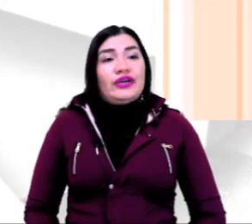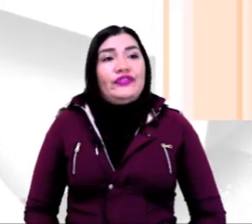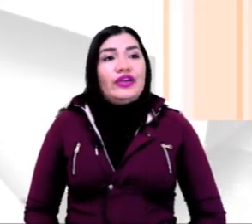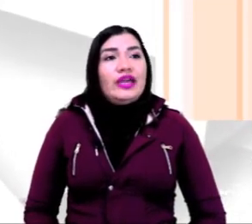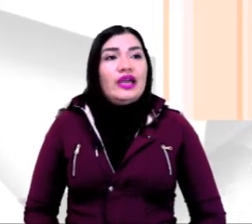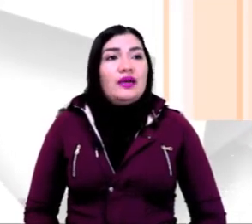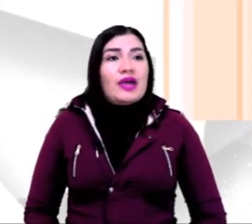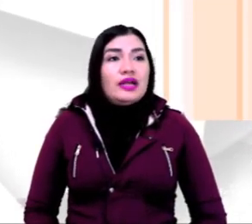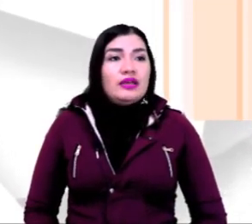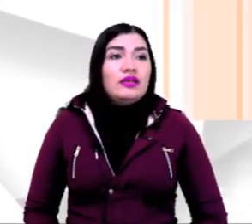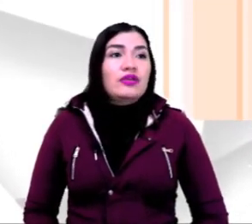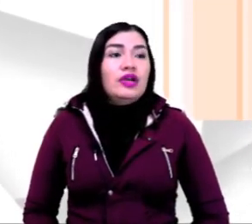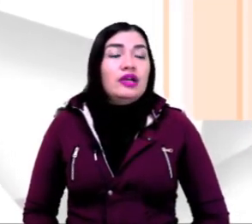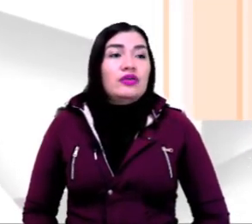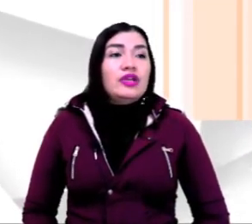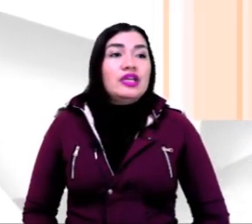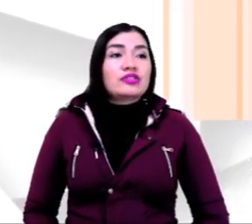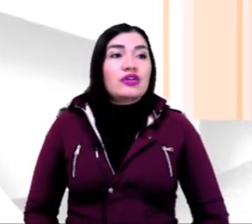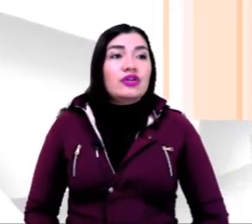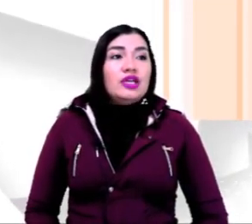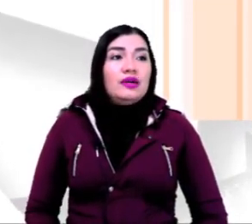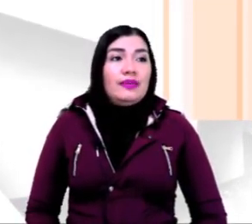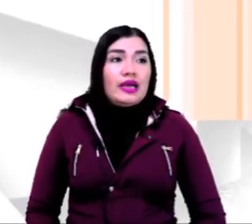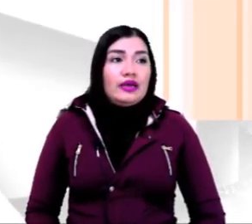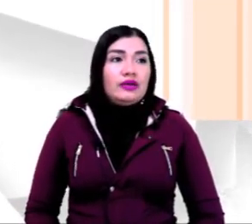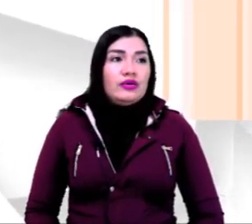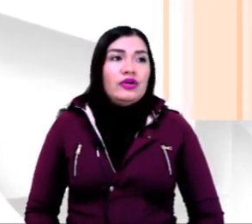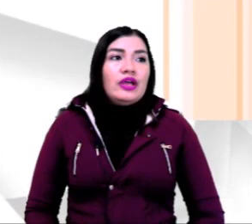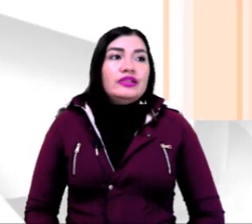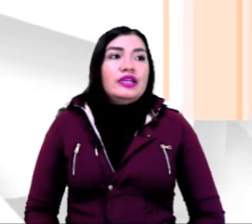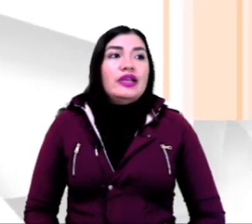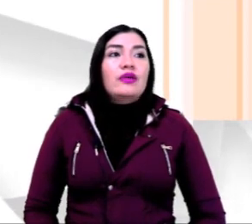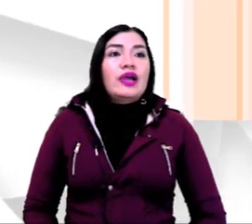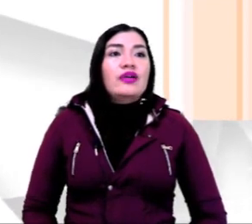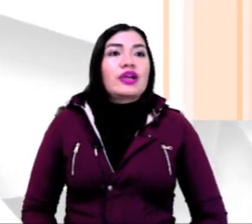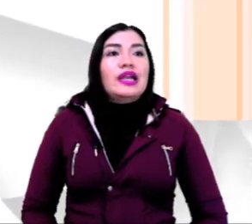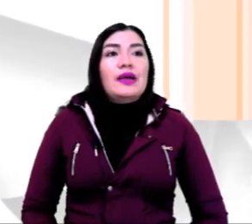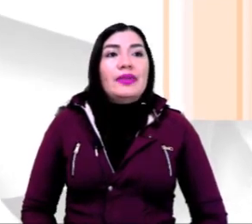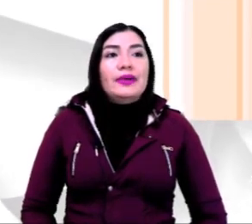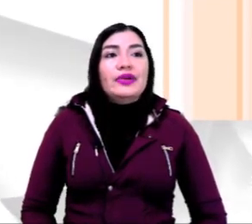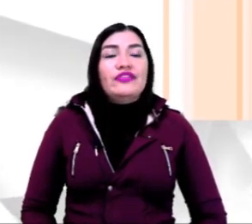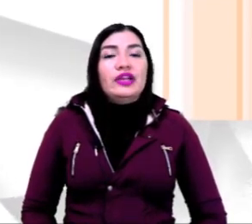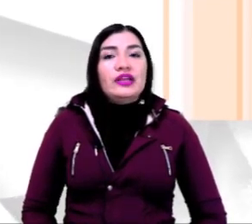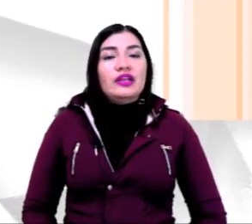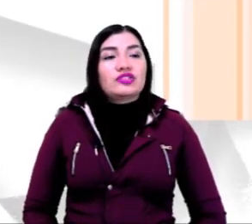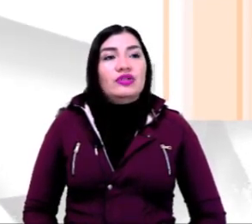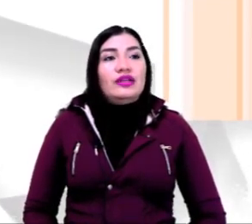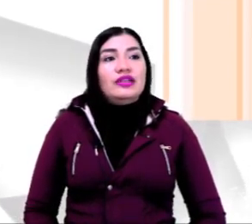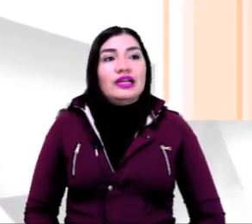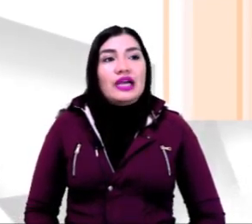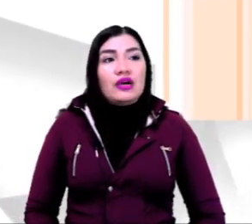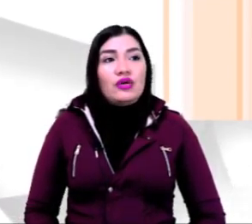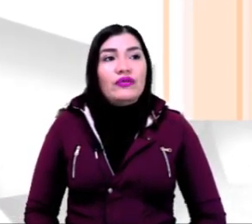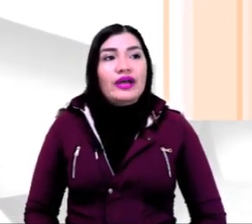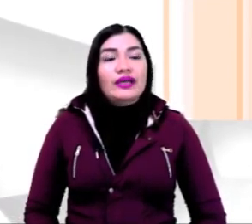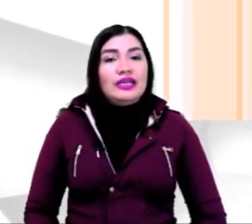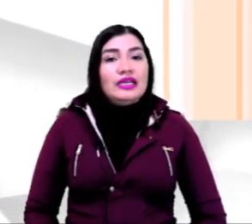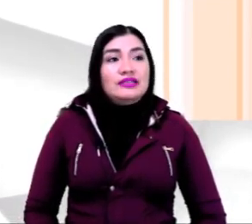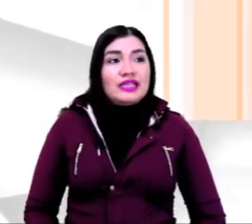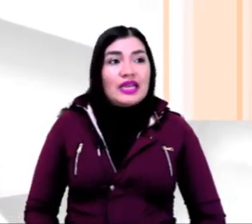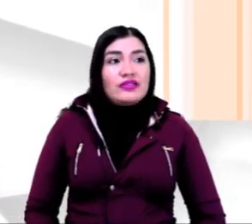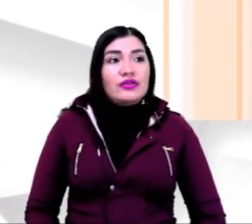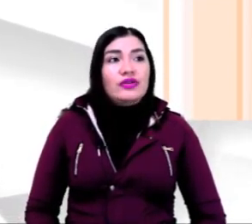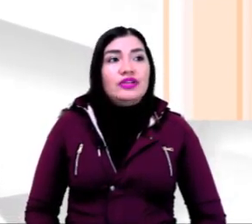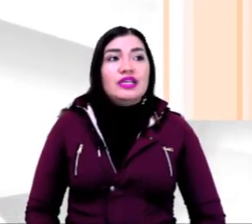color café, amarillo, el rojizo y el blanco. Desde luego que las más preferidas son las del caoba,